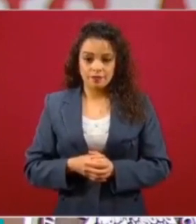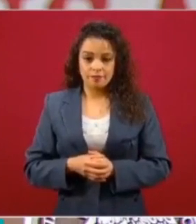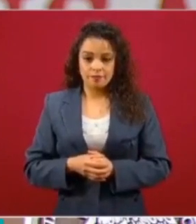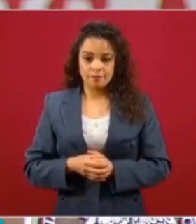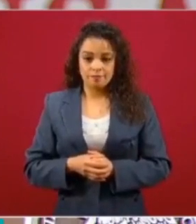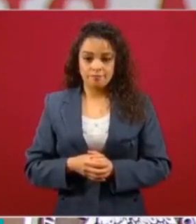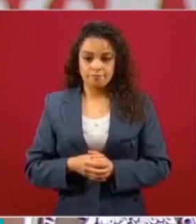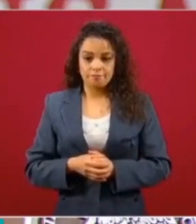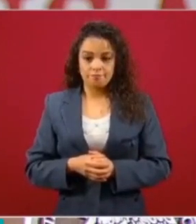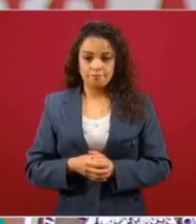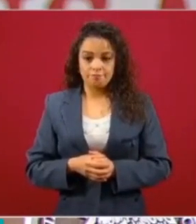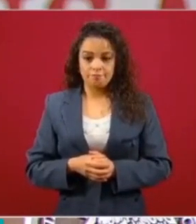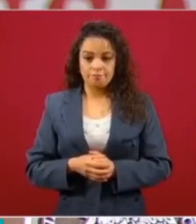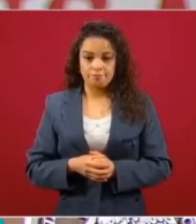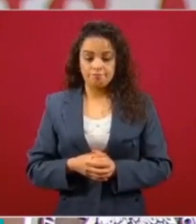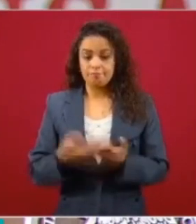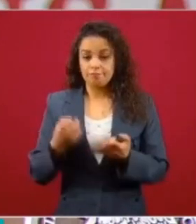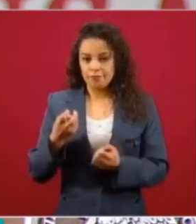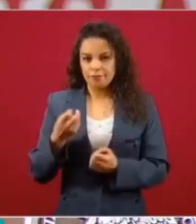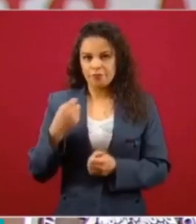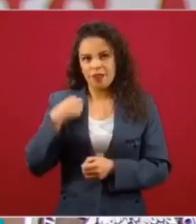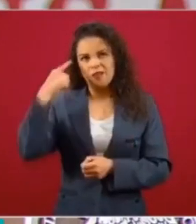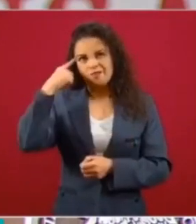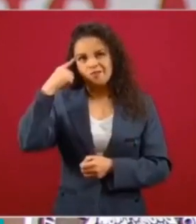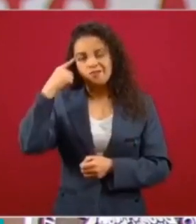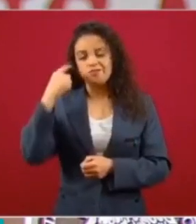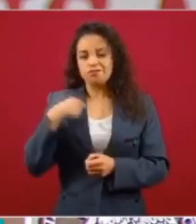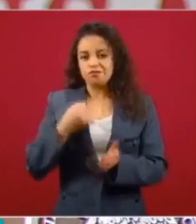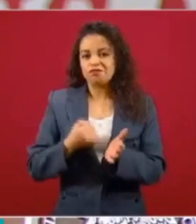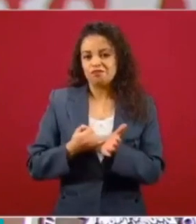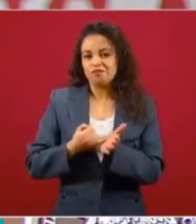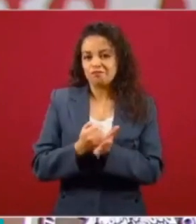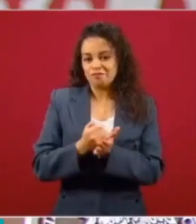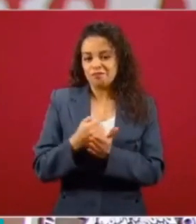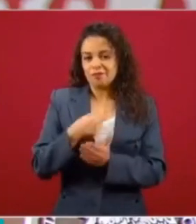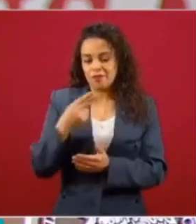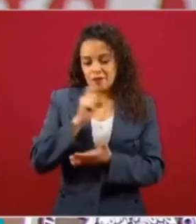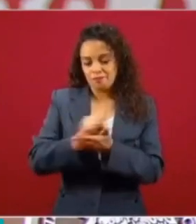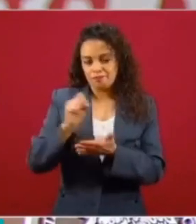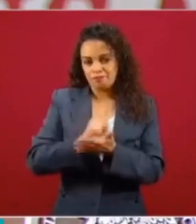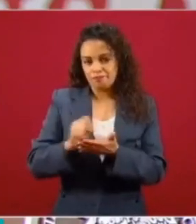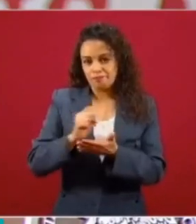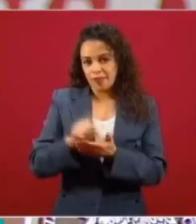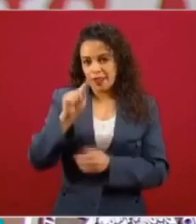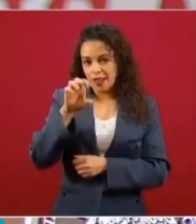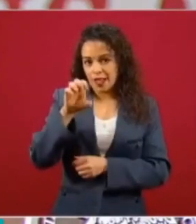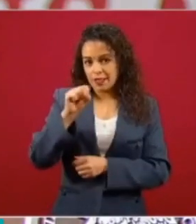y decido hacer mi tesis, además para